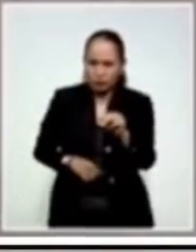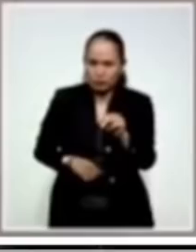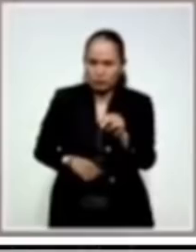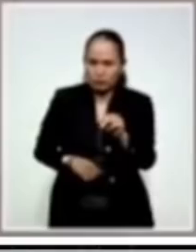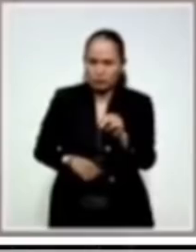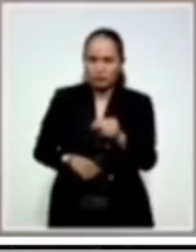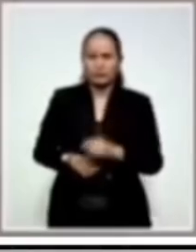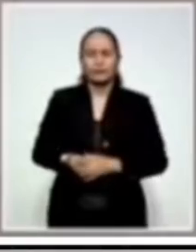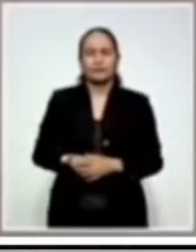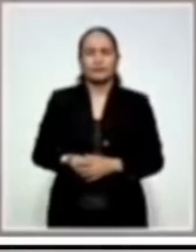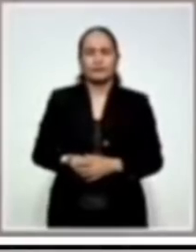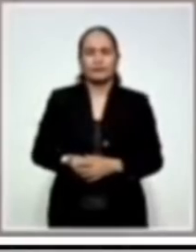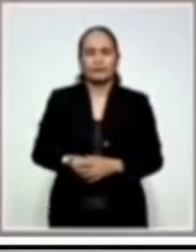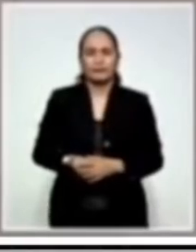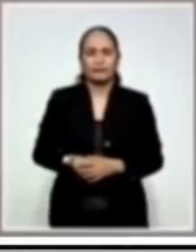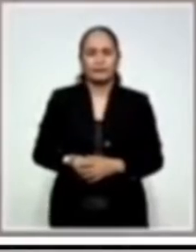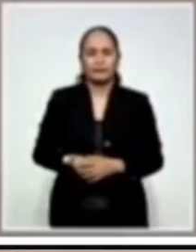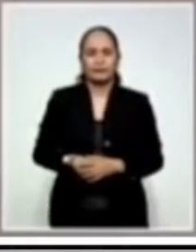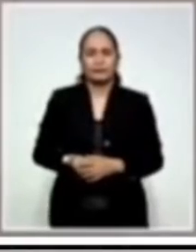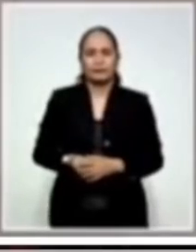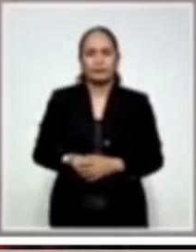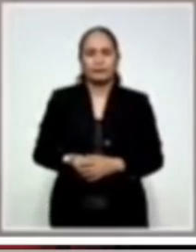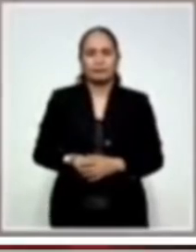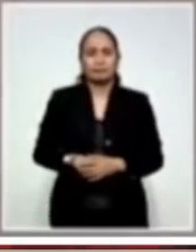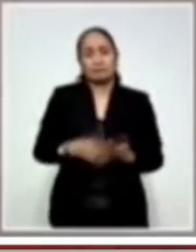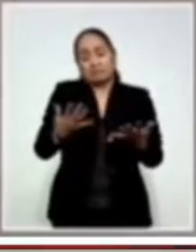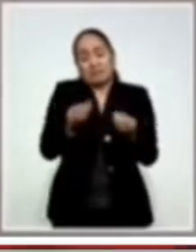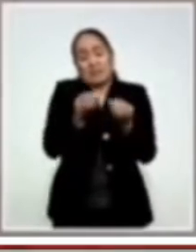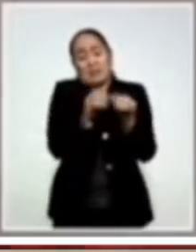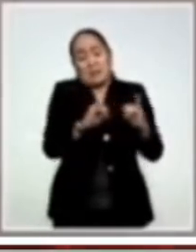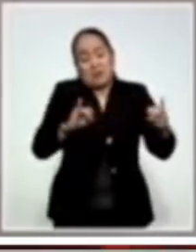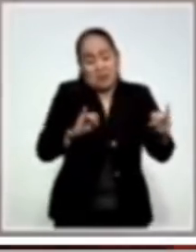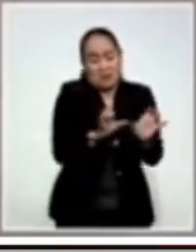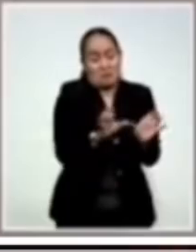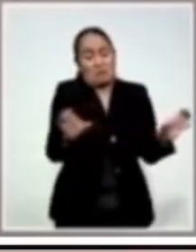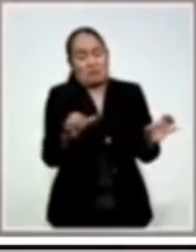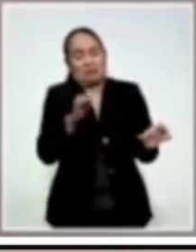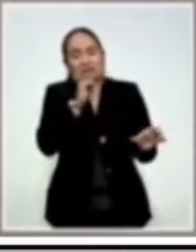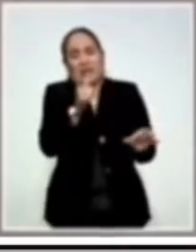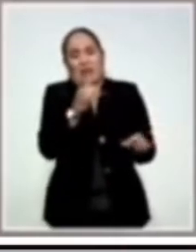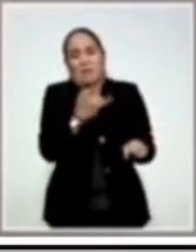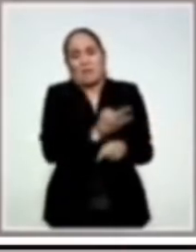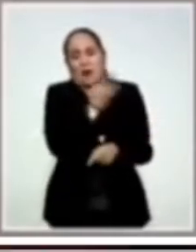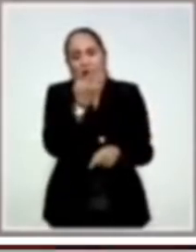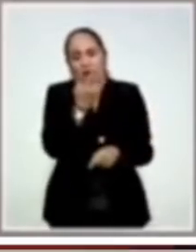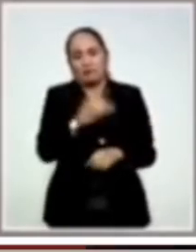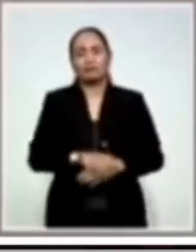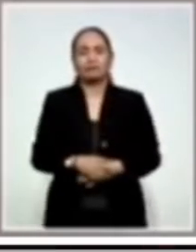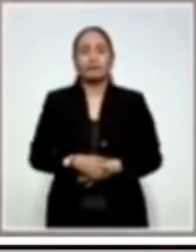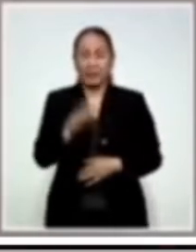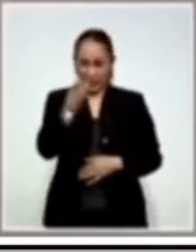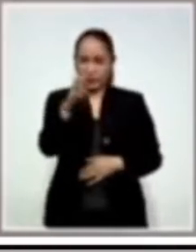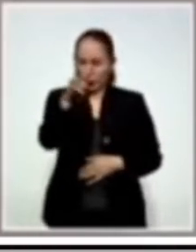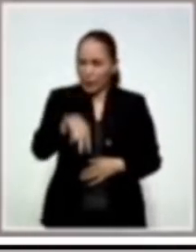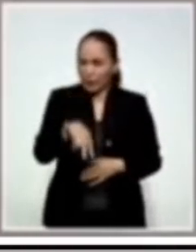entonces resulta que ya no eres independiente ni autónomo. Y esto, repito, no es